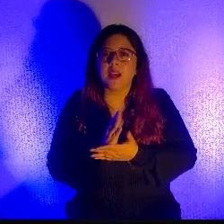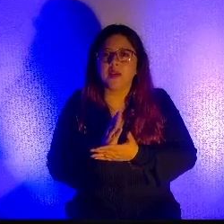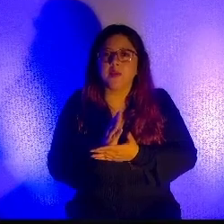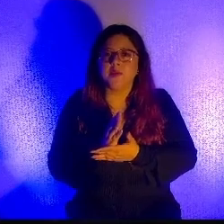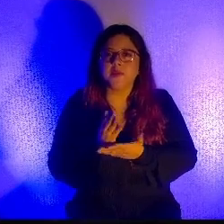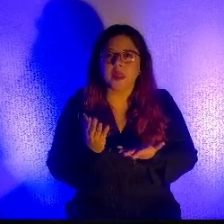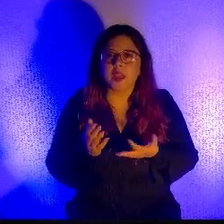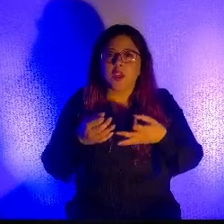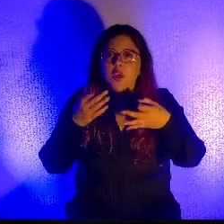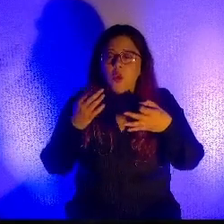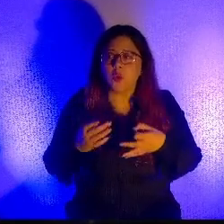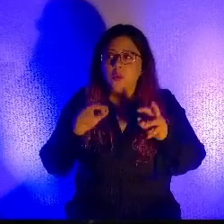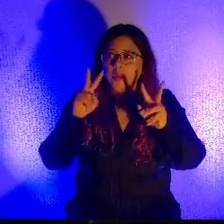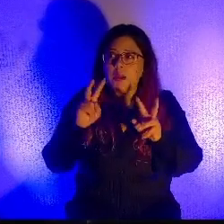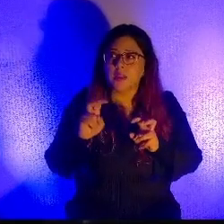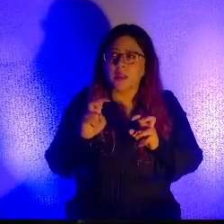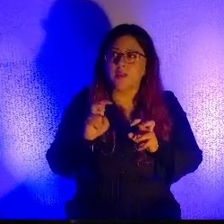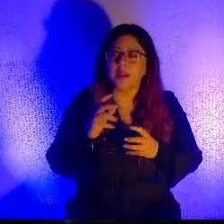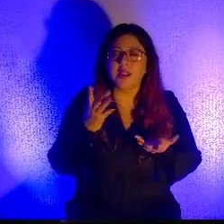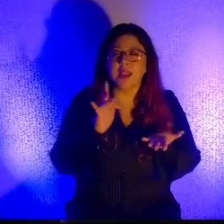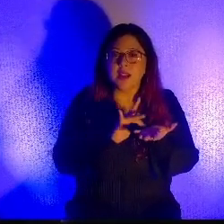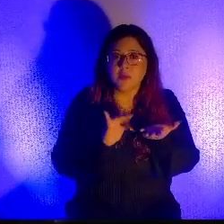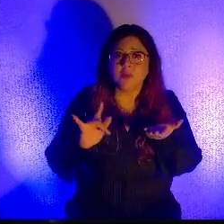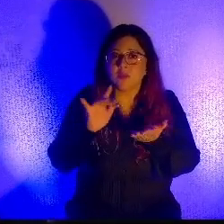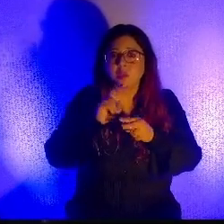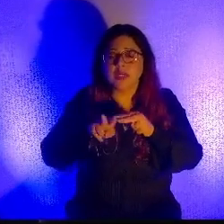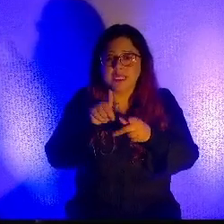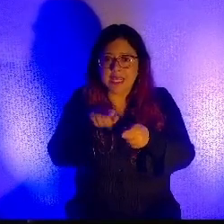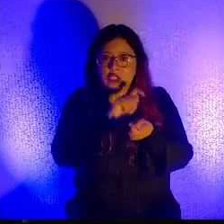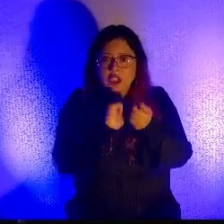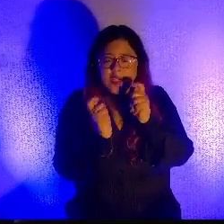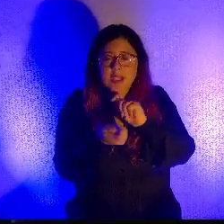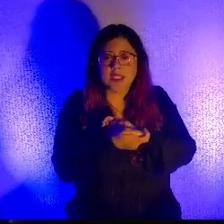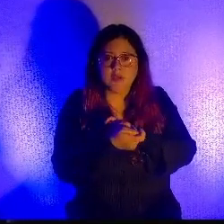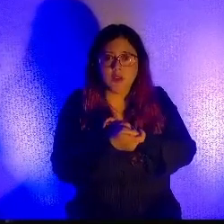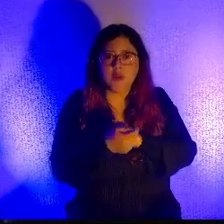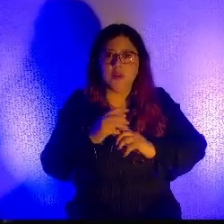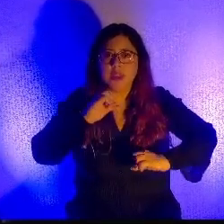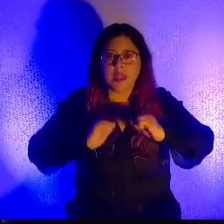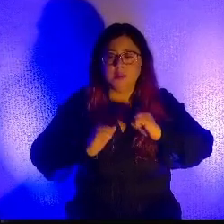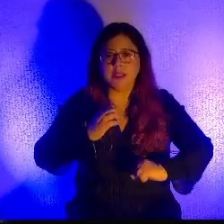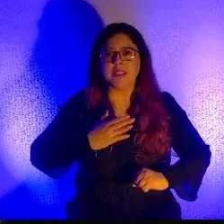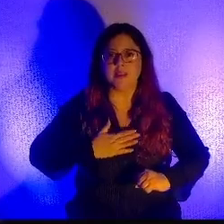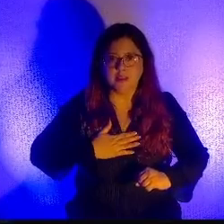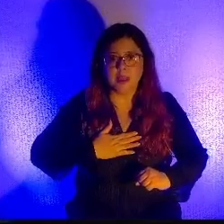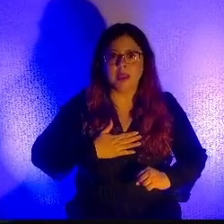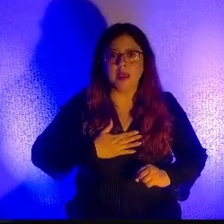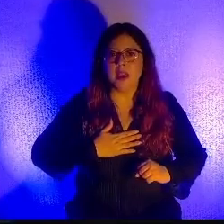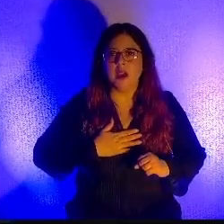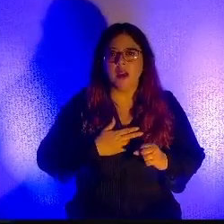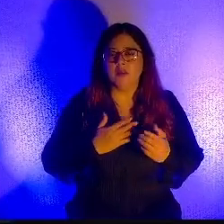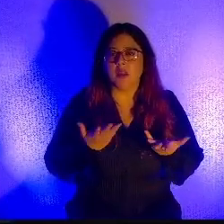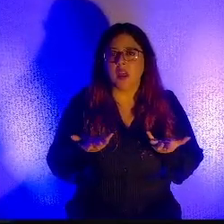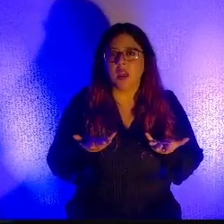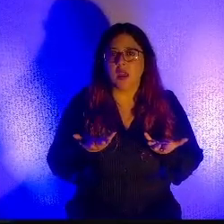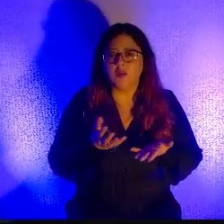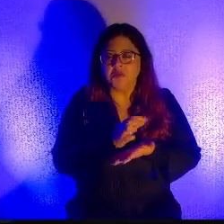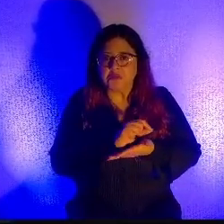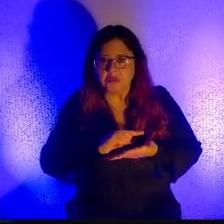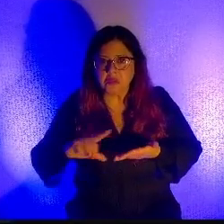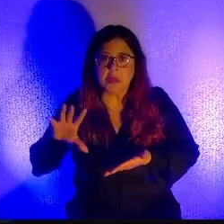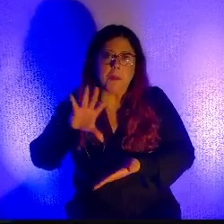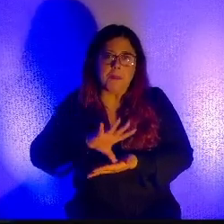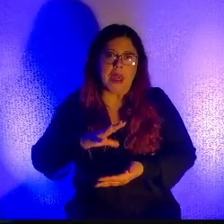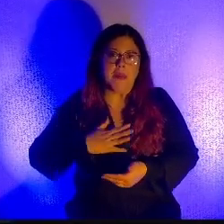a desmistificar a y hacer con que eso realmente transforme mi empresa mi startup mi país